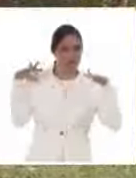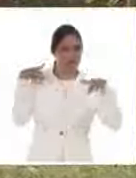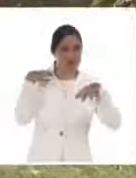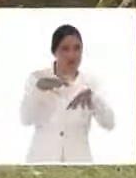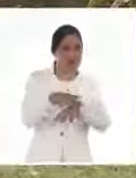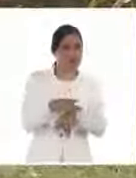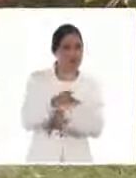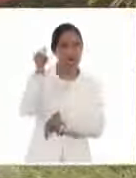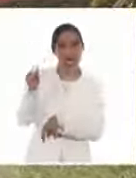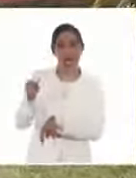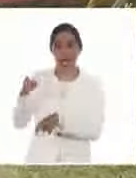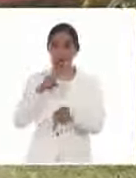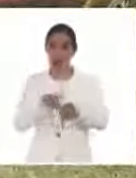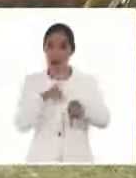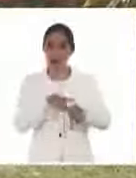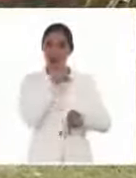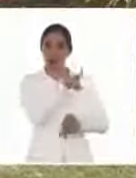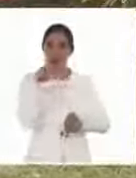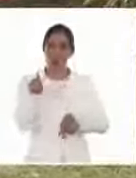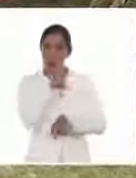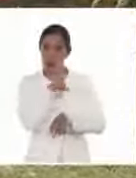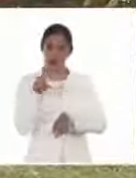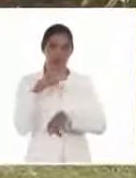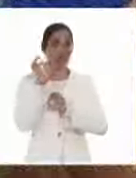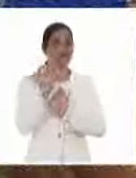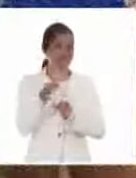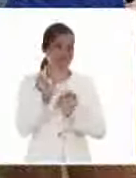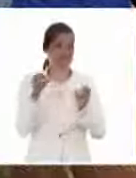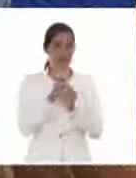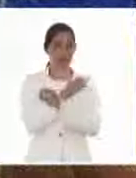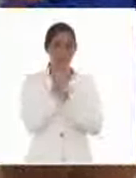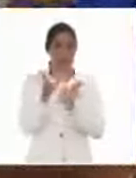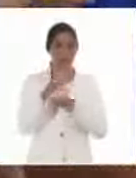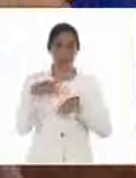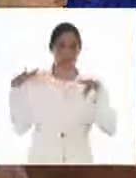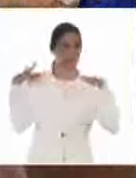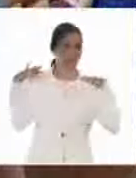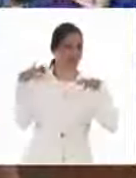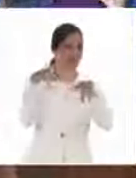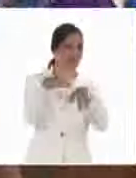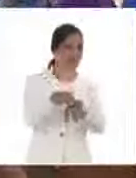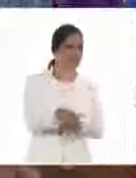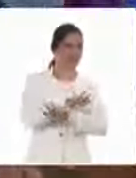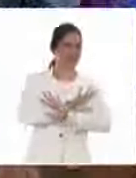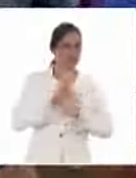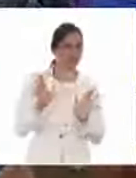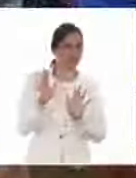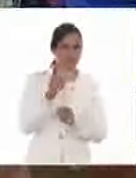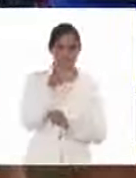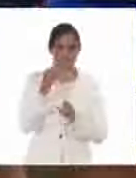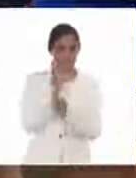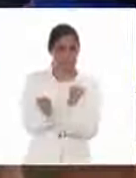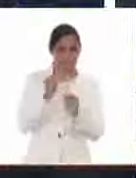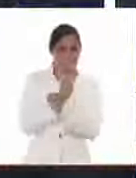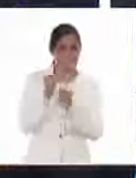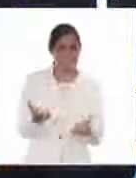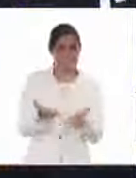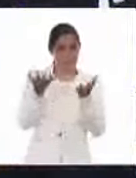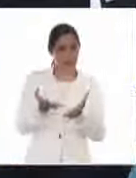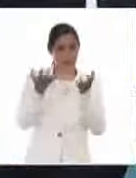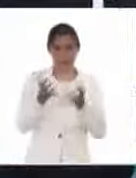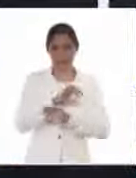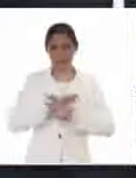las 11:00 de la mañana ya estaba prácticamente tomada todas las graderías del Estadio 26 de Julio. Y por cierto, hoy